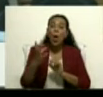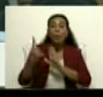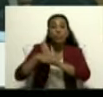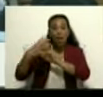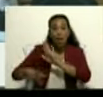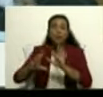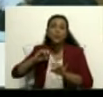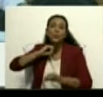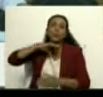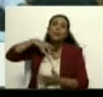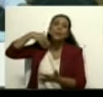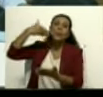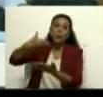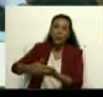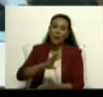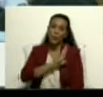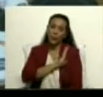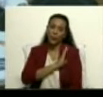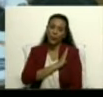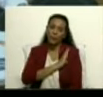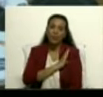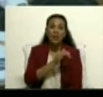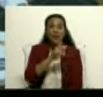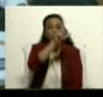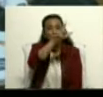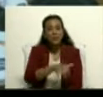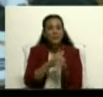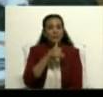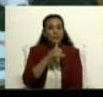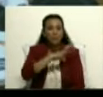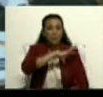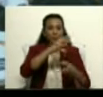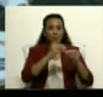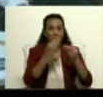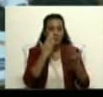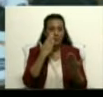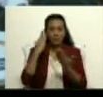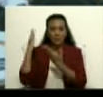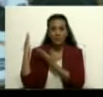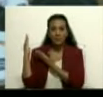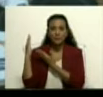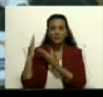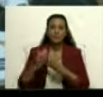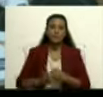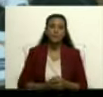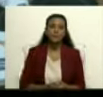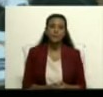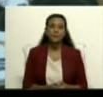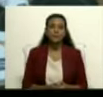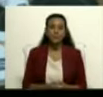y por historia nos pertenece. En la Cámara de Carlos Romero, Nadesca Álvarez González, La Noticia.